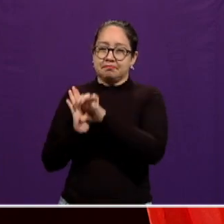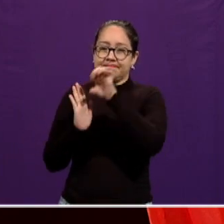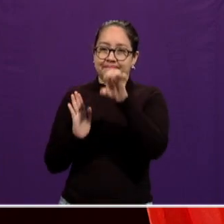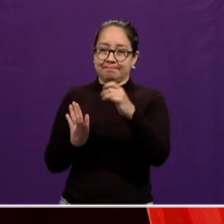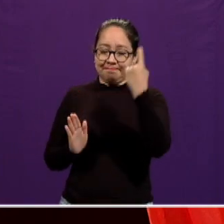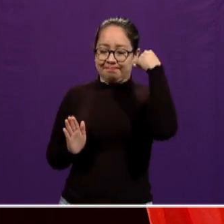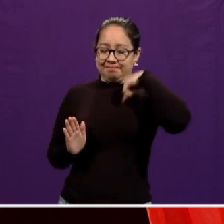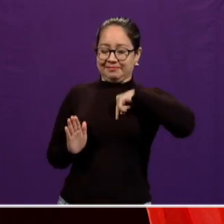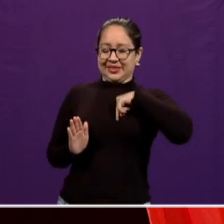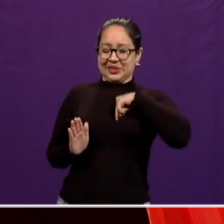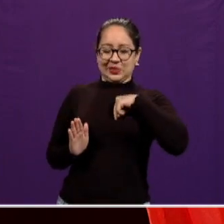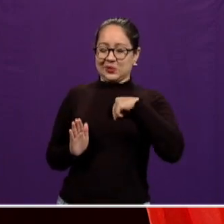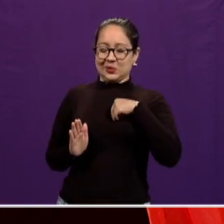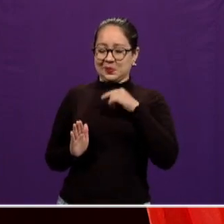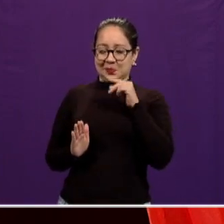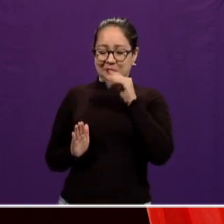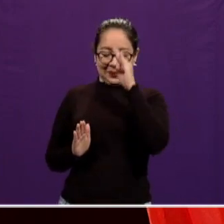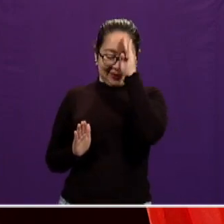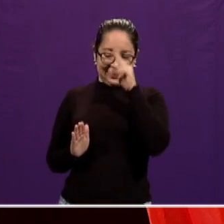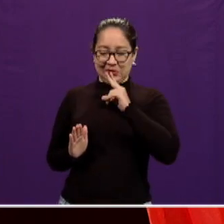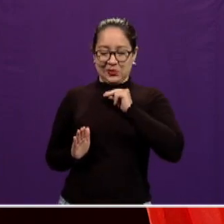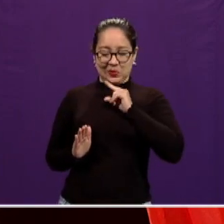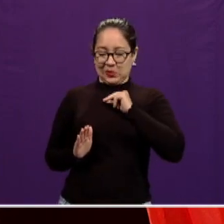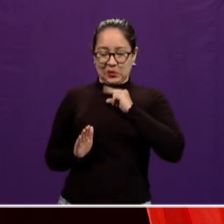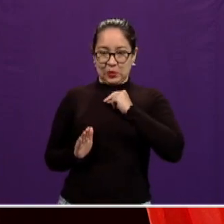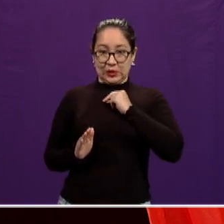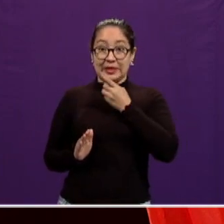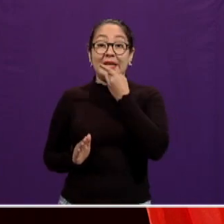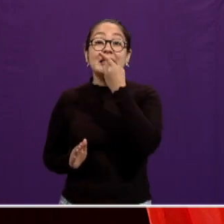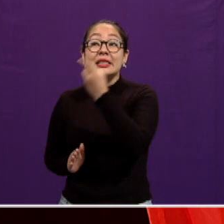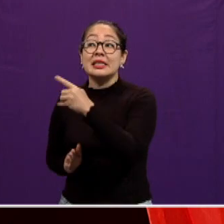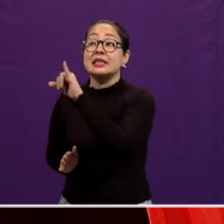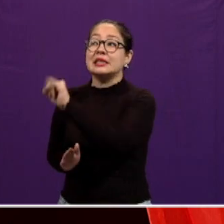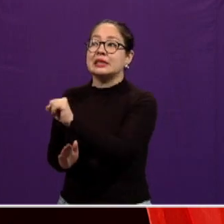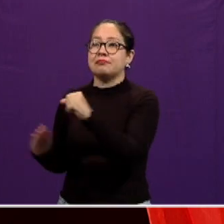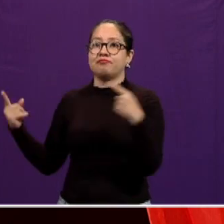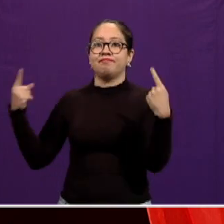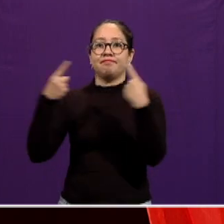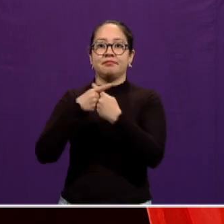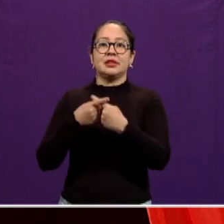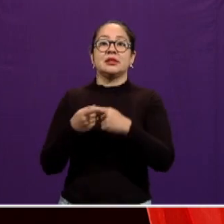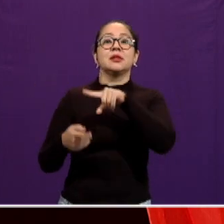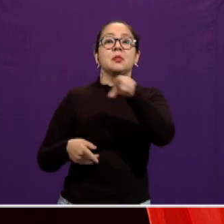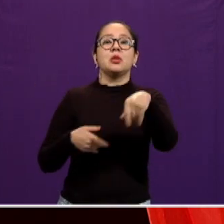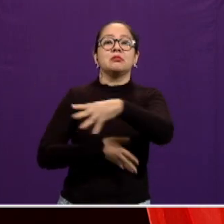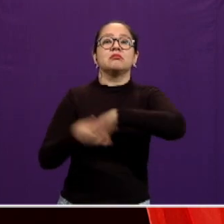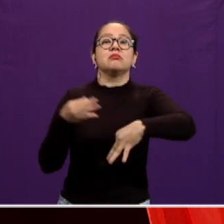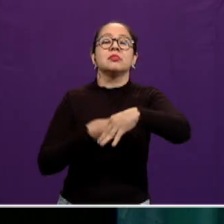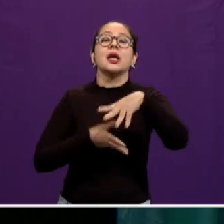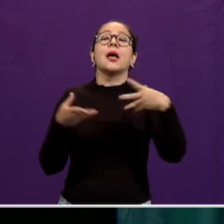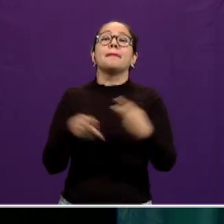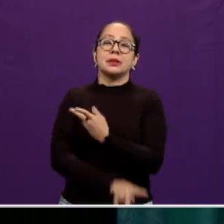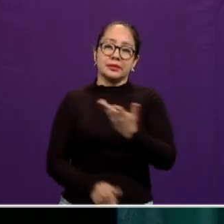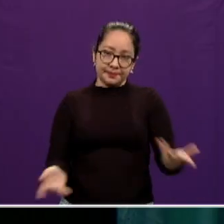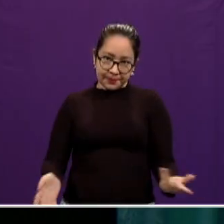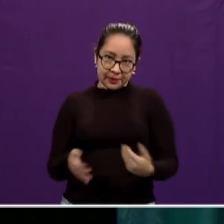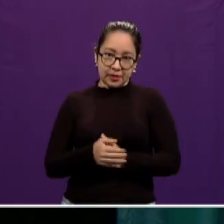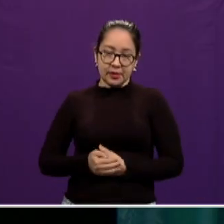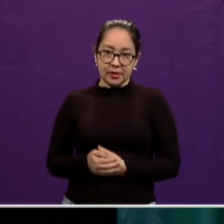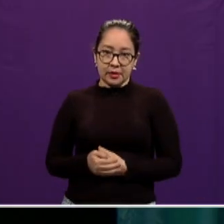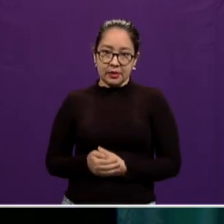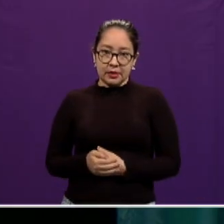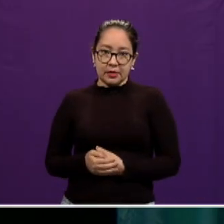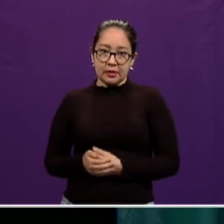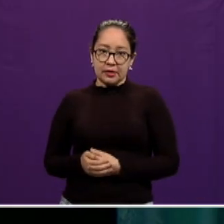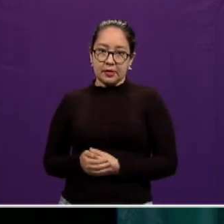no interno, pero que ya dije que sí? O sea, ¿qué consecuencias hay ante una persona que dice eso? Bueno, hay en terapia de esquemas,